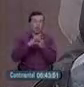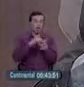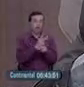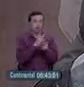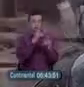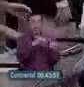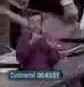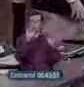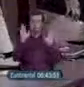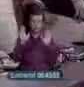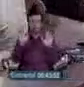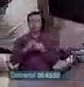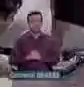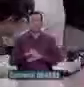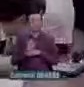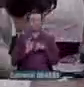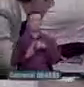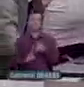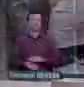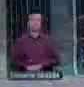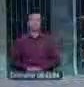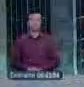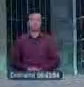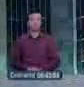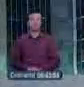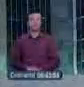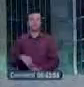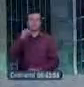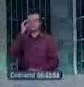desastres. Eduardo Córdoba, Ecuador TV. Y el vicepresidente de la República.